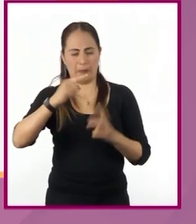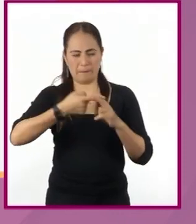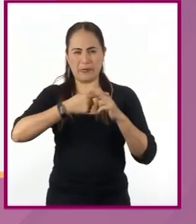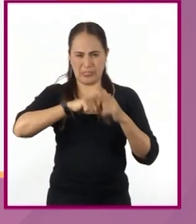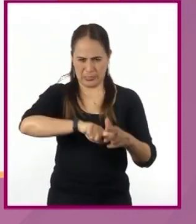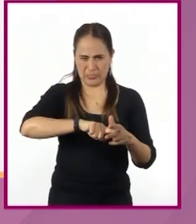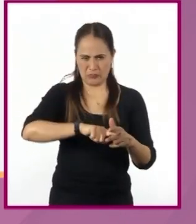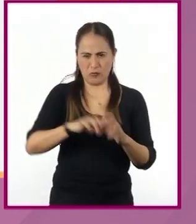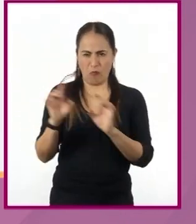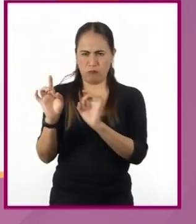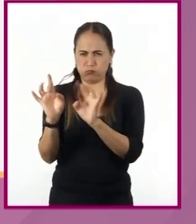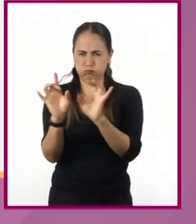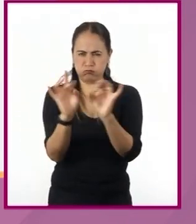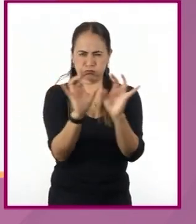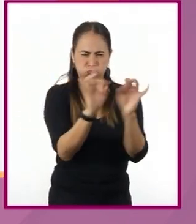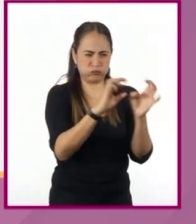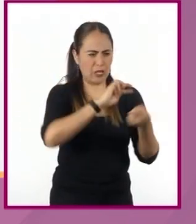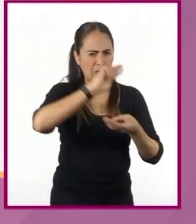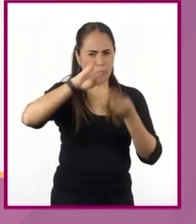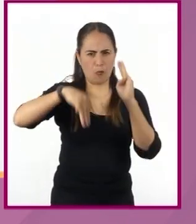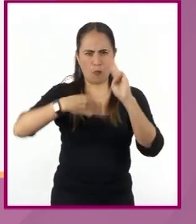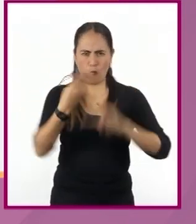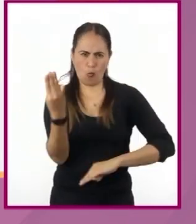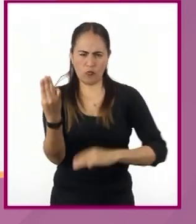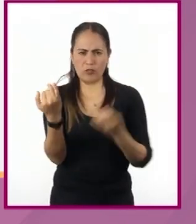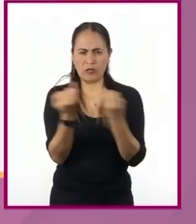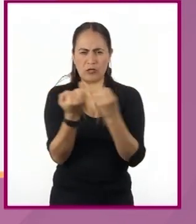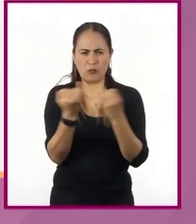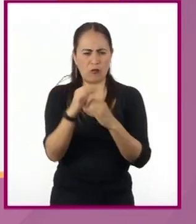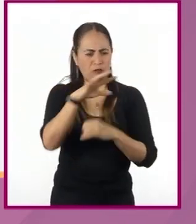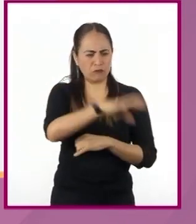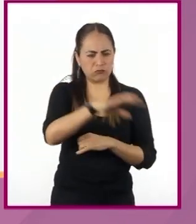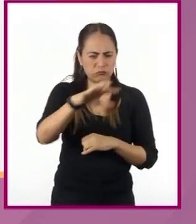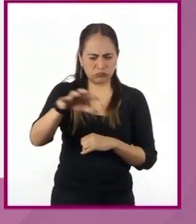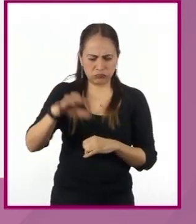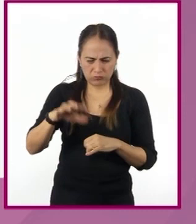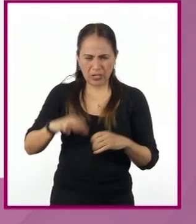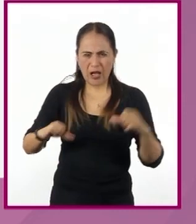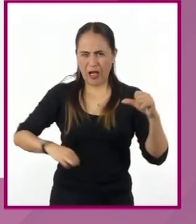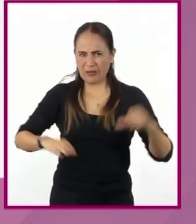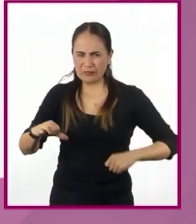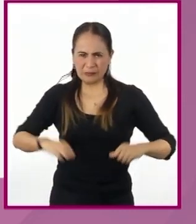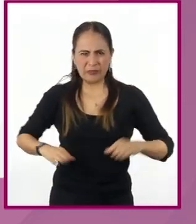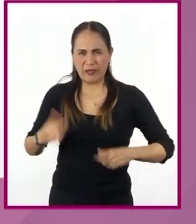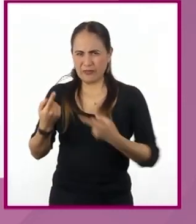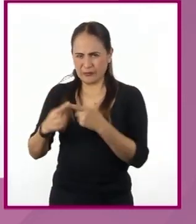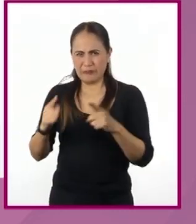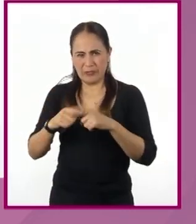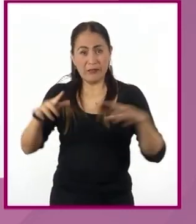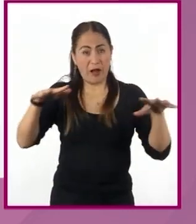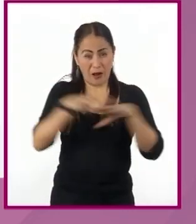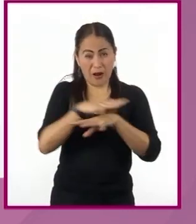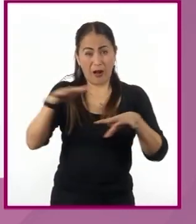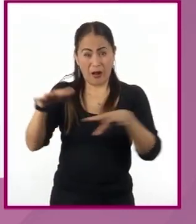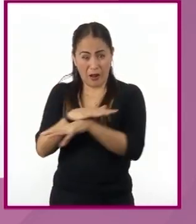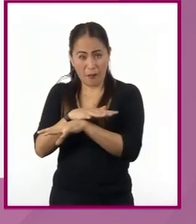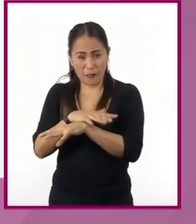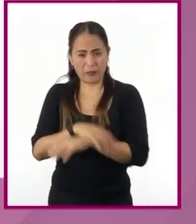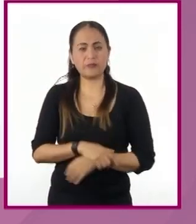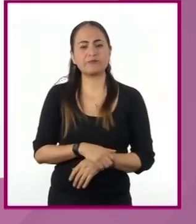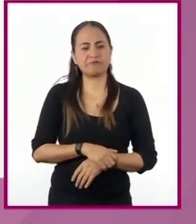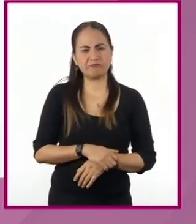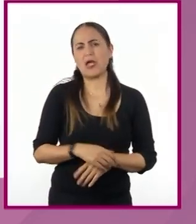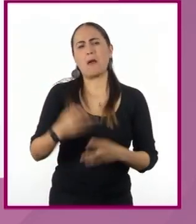importantes acontecimientos mundiales y transformaciones en todos los ámbitos de la actividad humana. Surgieron las